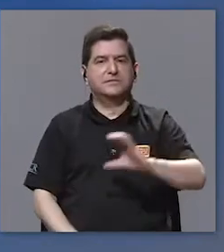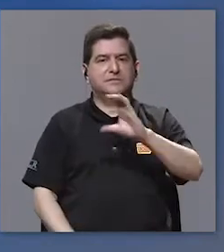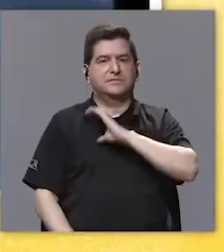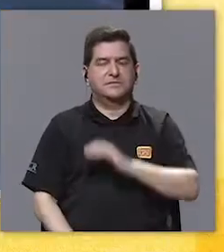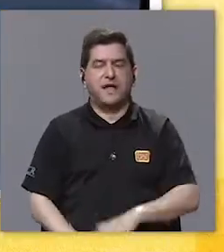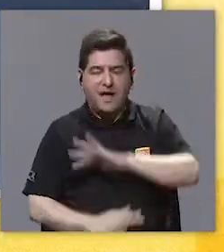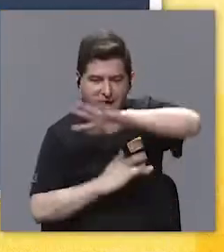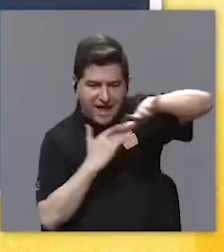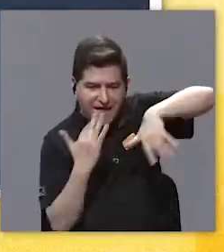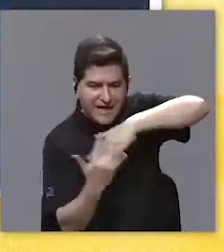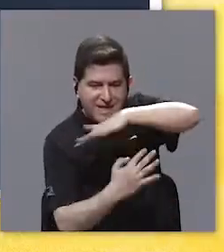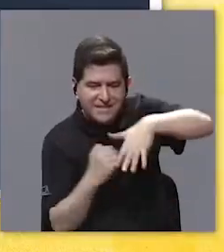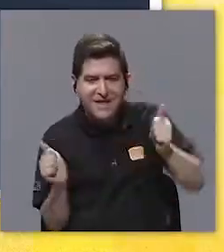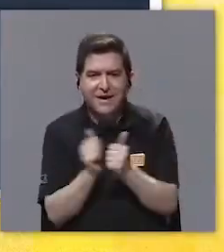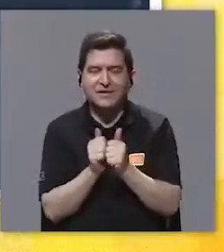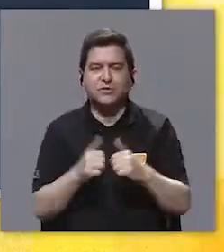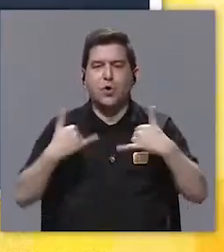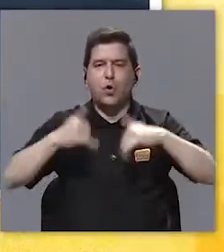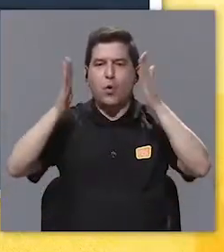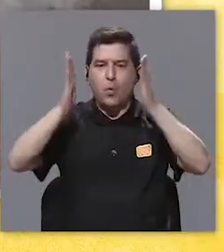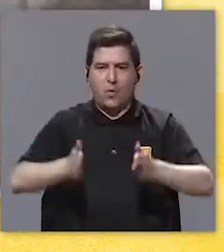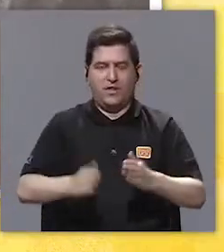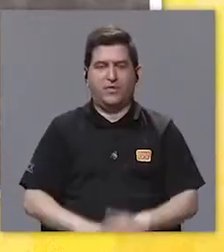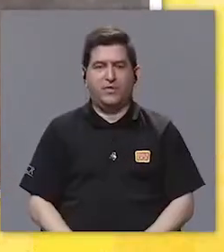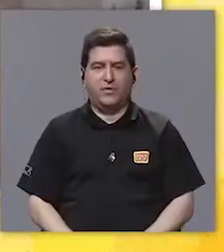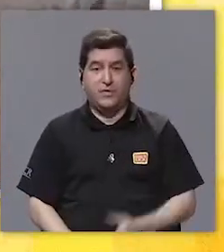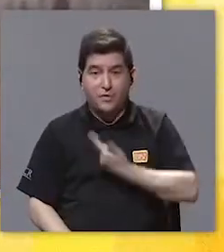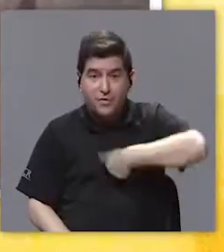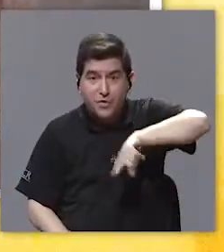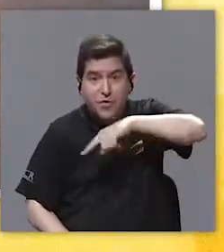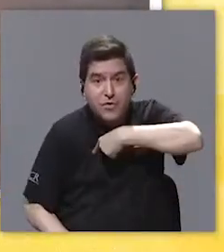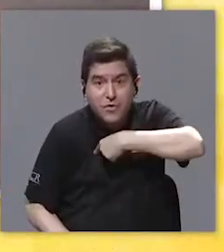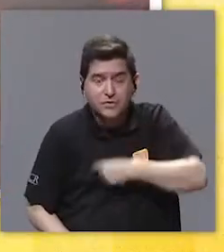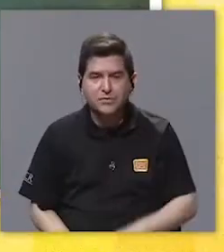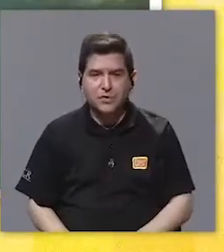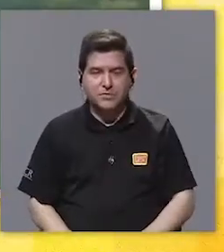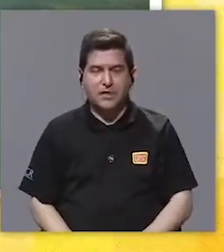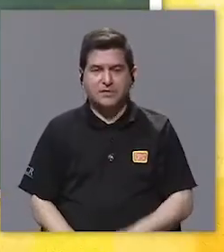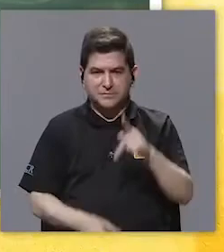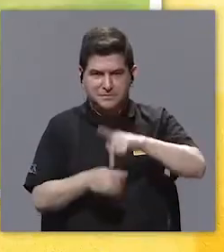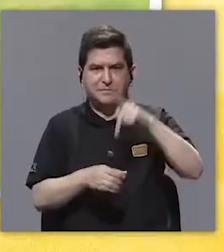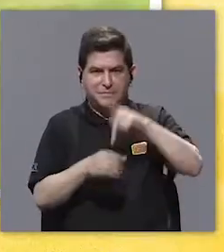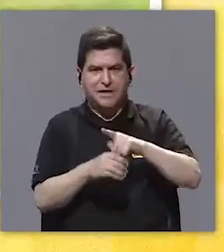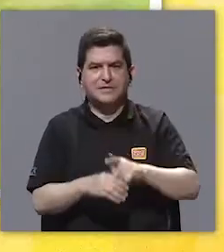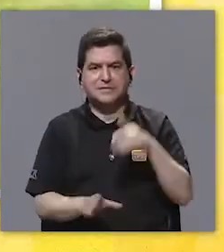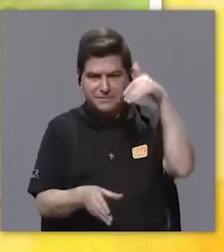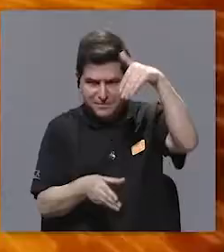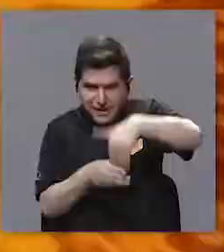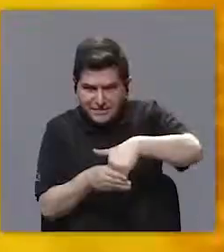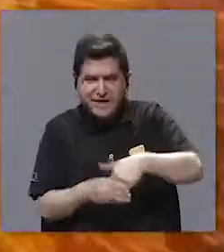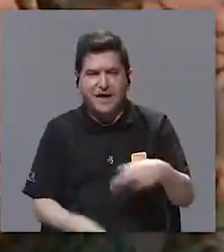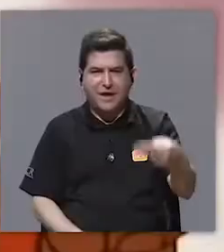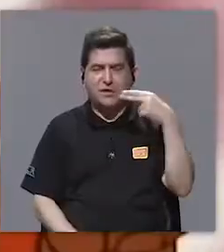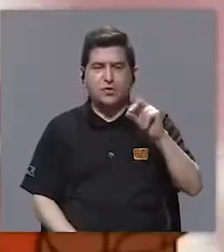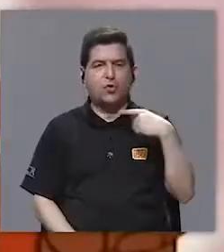jugador en nosotros y nosotras somos las protagonistas de la historia y no simples espectadores